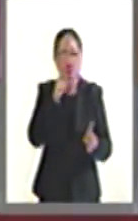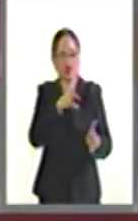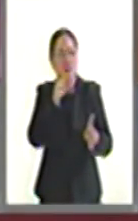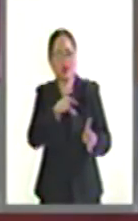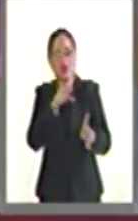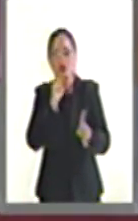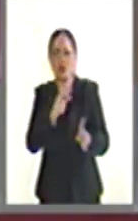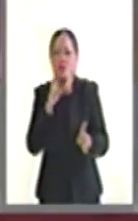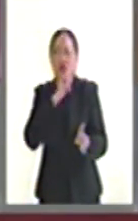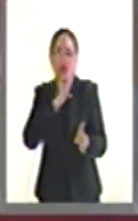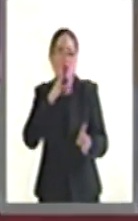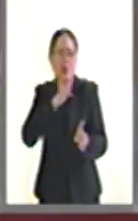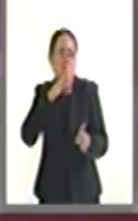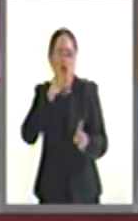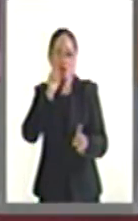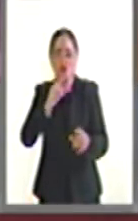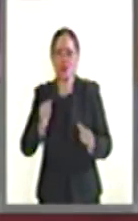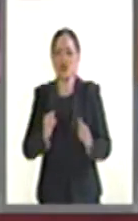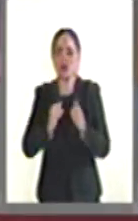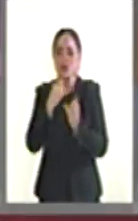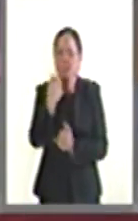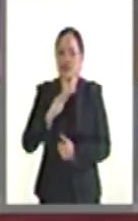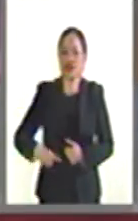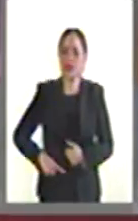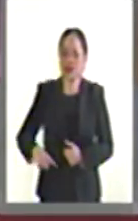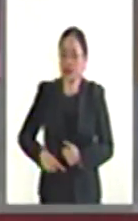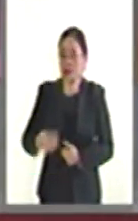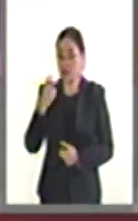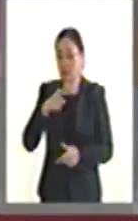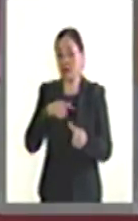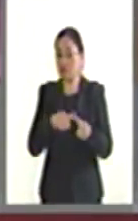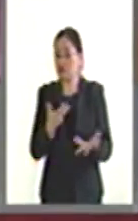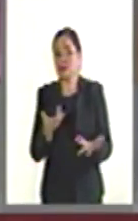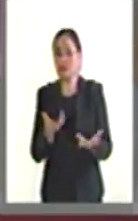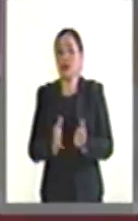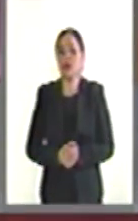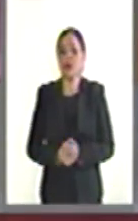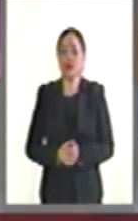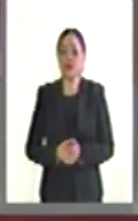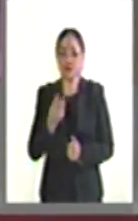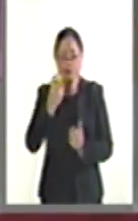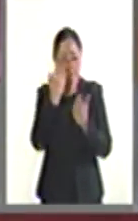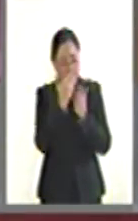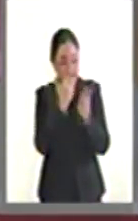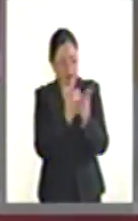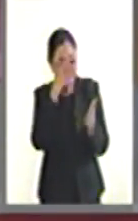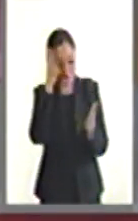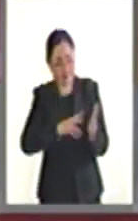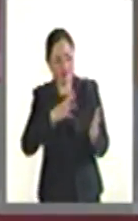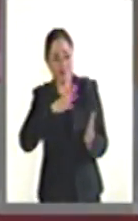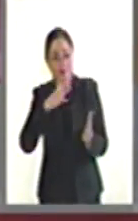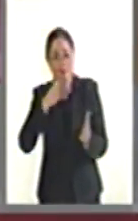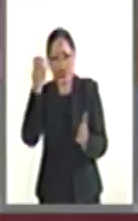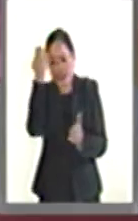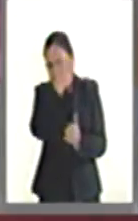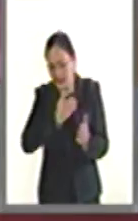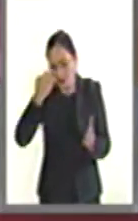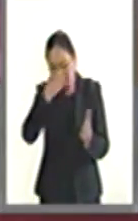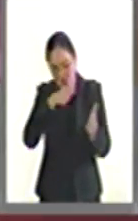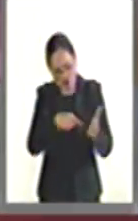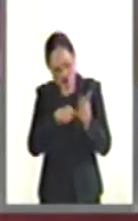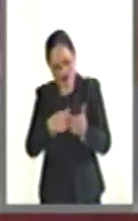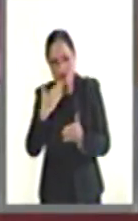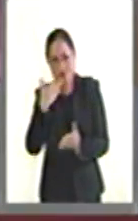las instituciones públicas. El dictamen no realiza una verdadera valoración a fondo